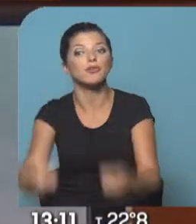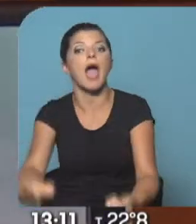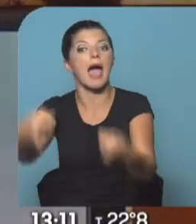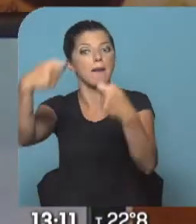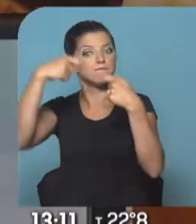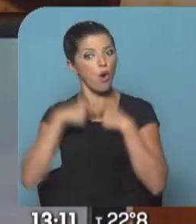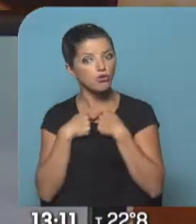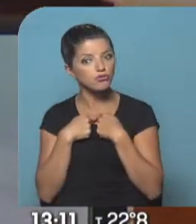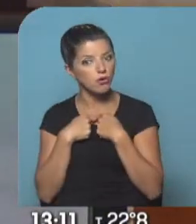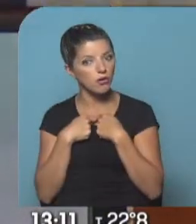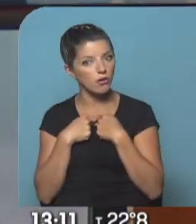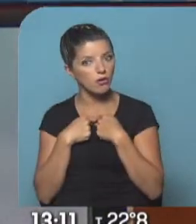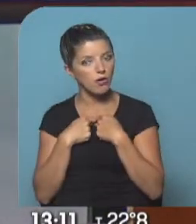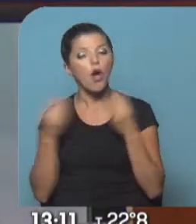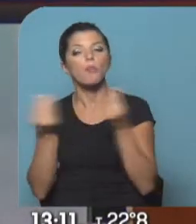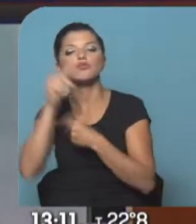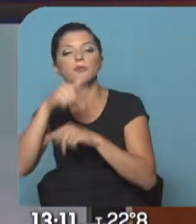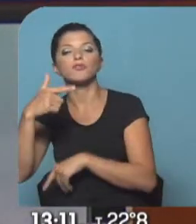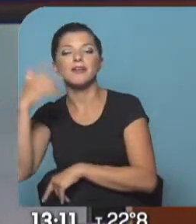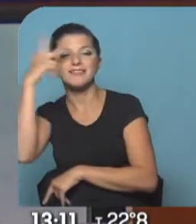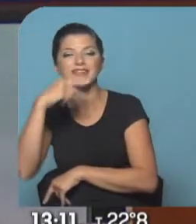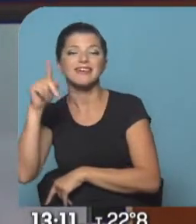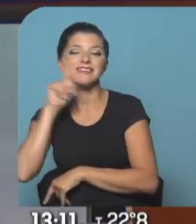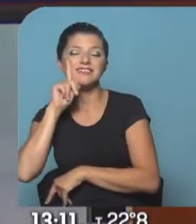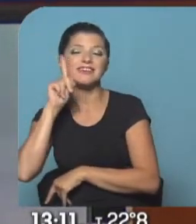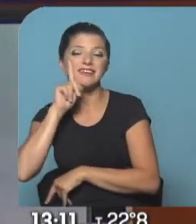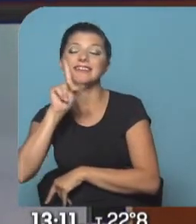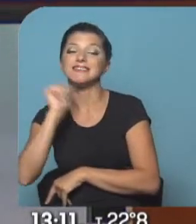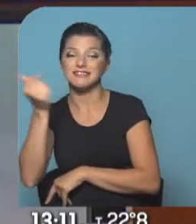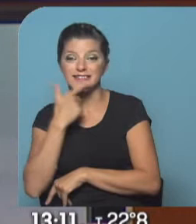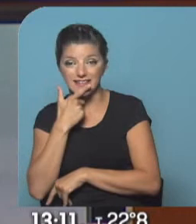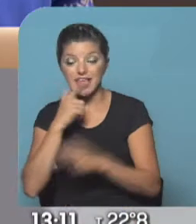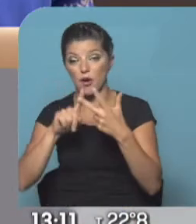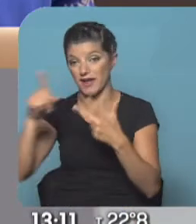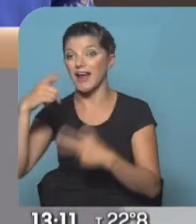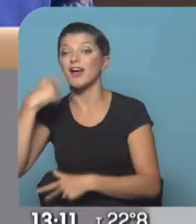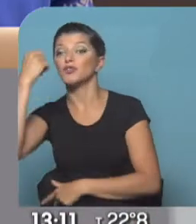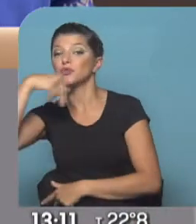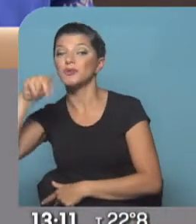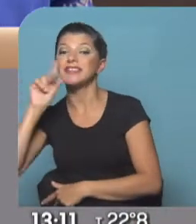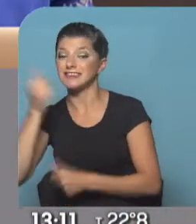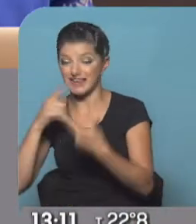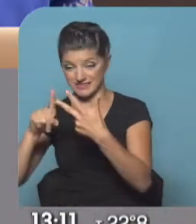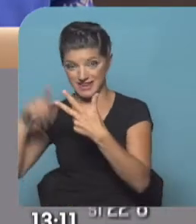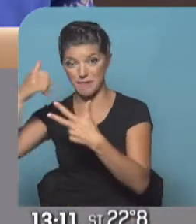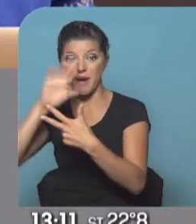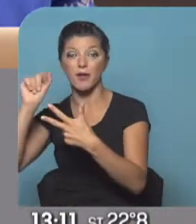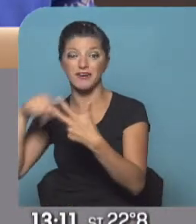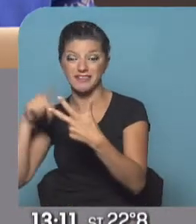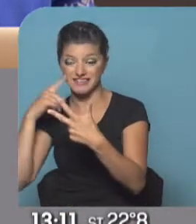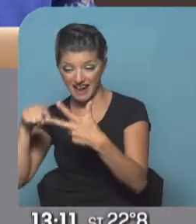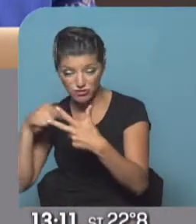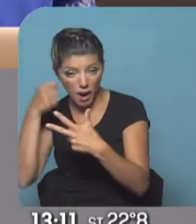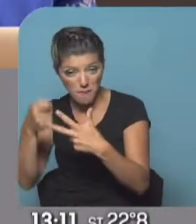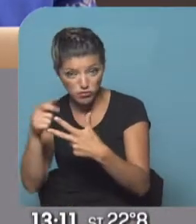popular. Hay muchos chiitas, la población chiita aumentó mucho. Eso le falta a los sunitas y a los maronitas, donde no tienen ni el apoyo, no tienen ni